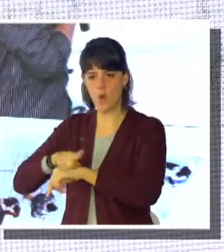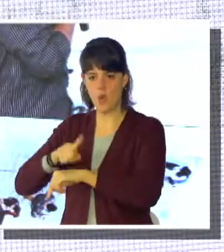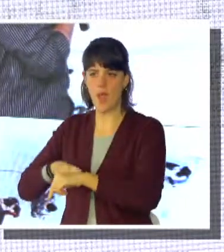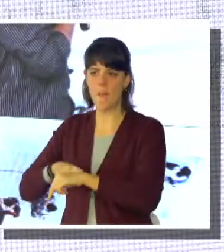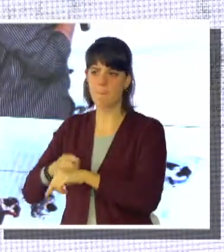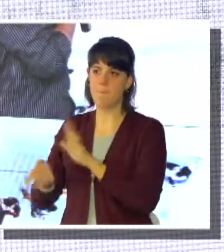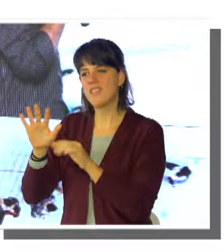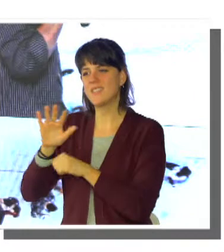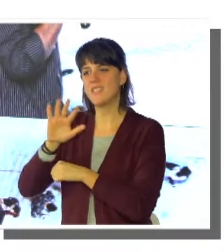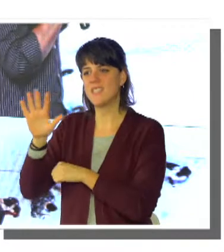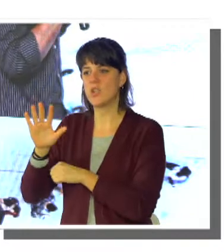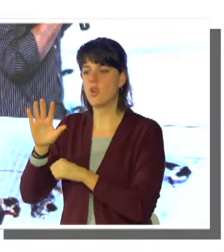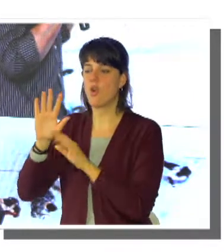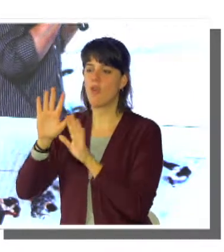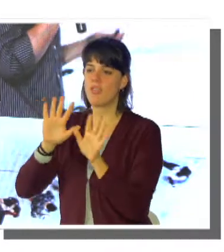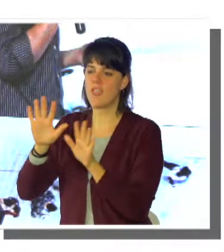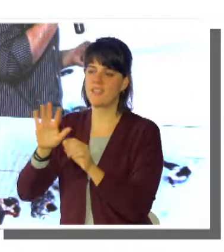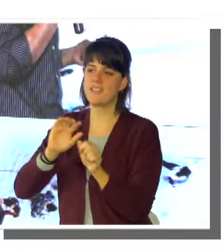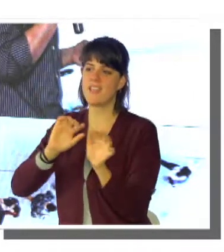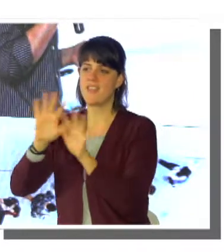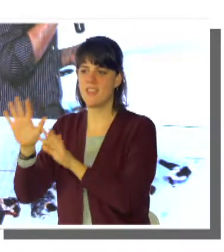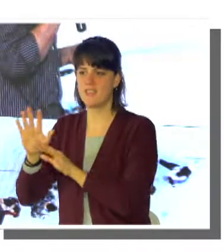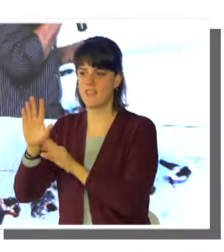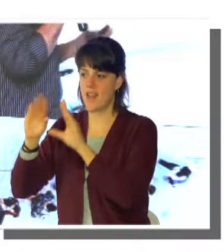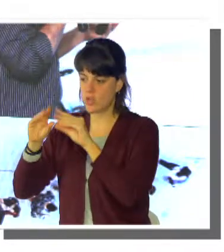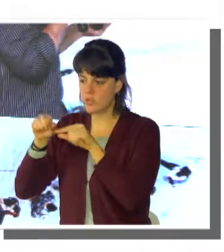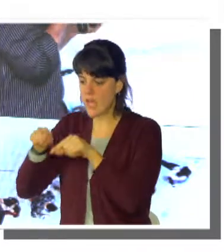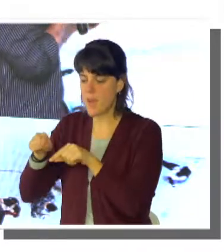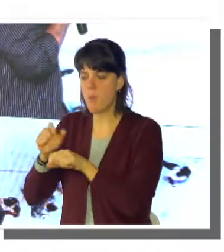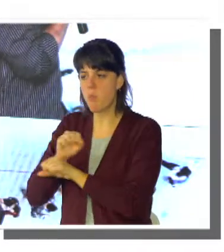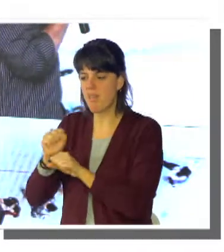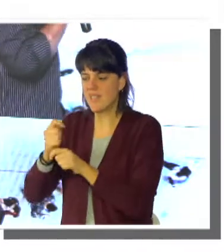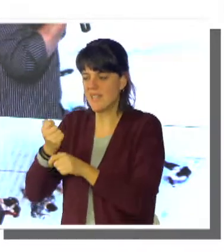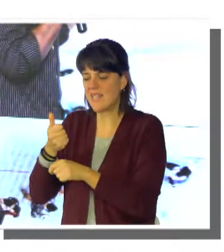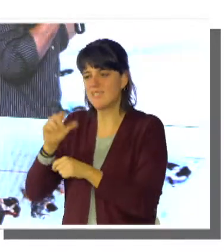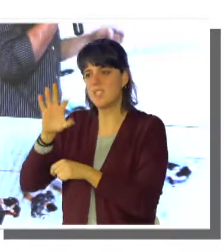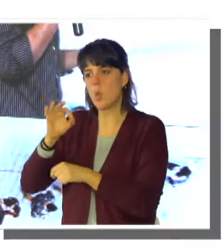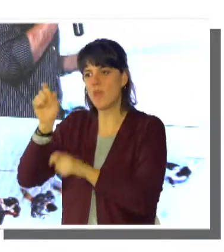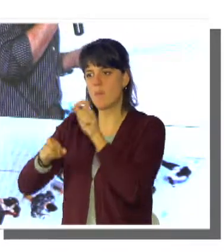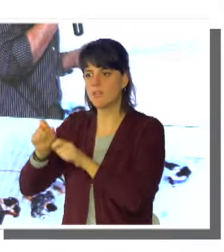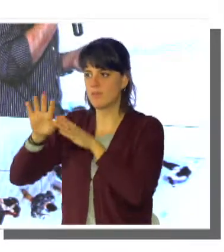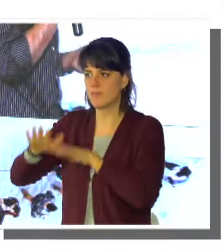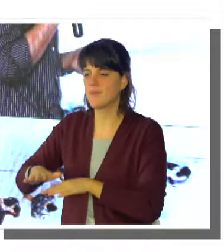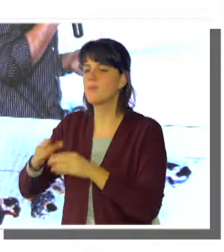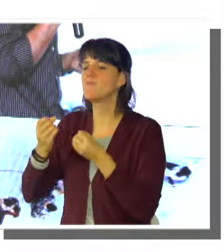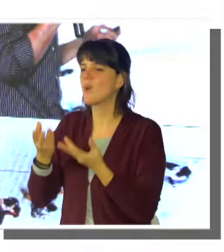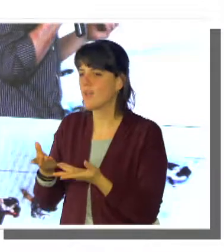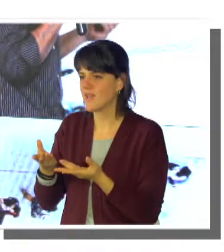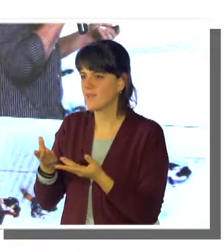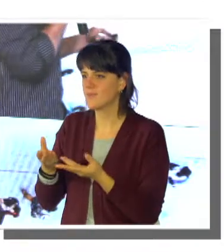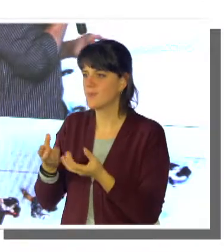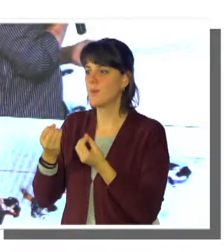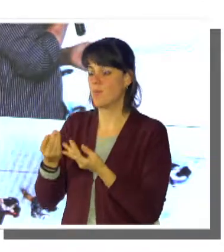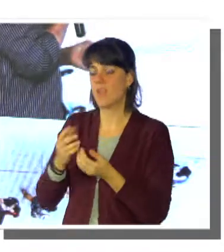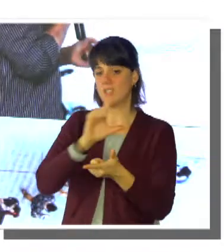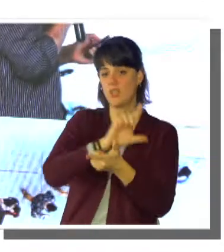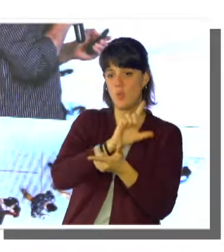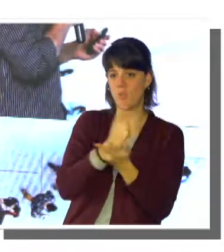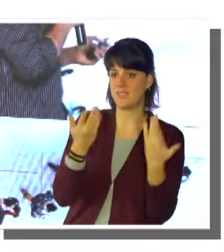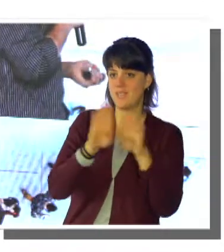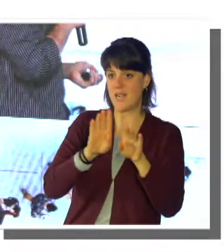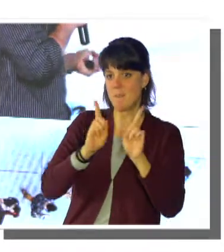el que viaja menos de 6 veces en el mes, perdón, si bien es el 20%, un poco